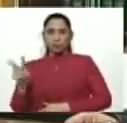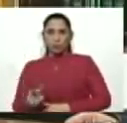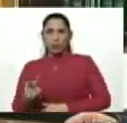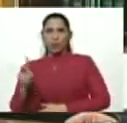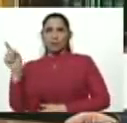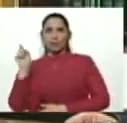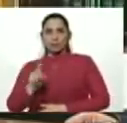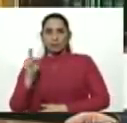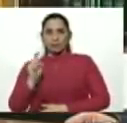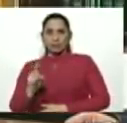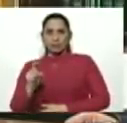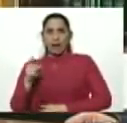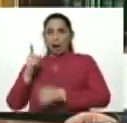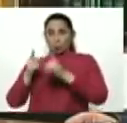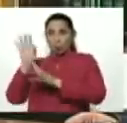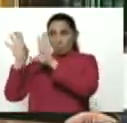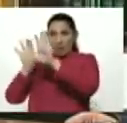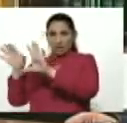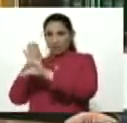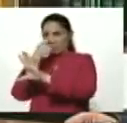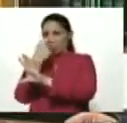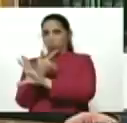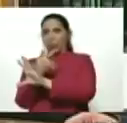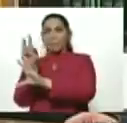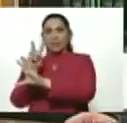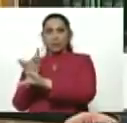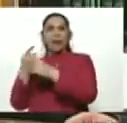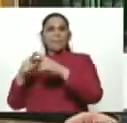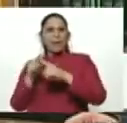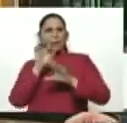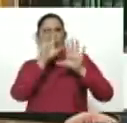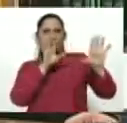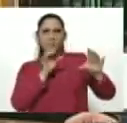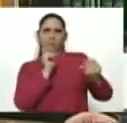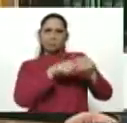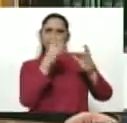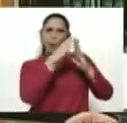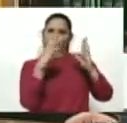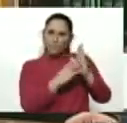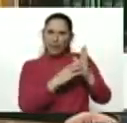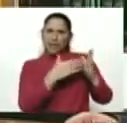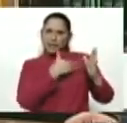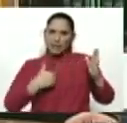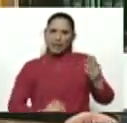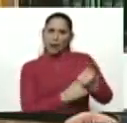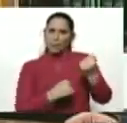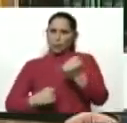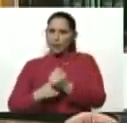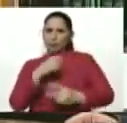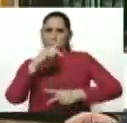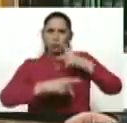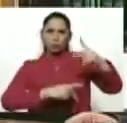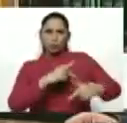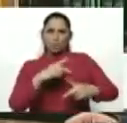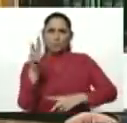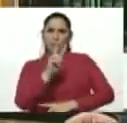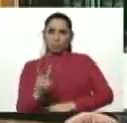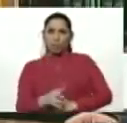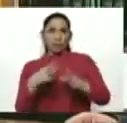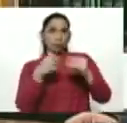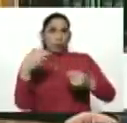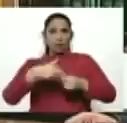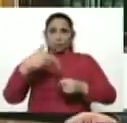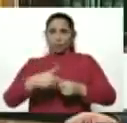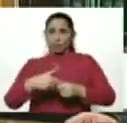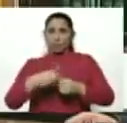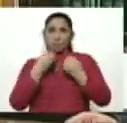para elevar la producción, como la vamos a elevar para garantizar producir en Venezuela toda la gasolina. Y